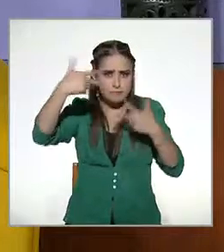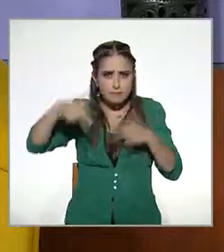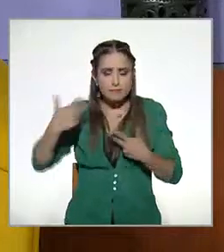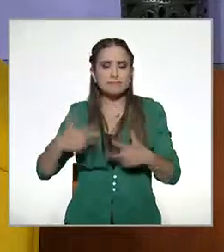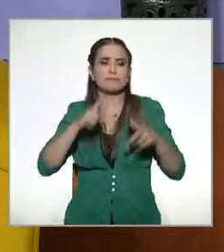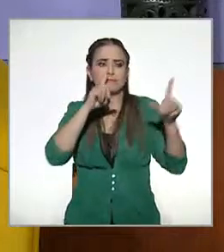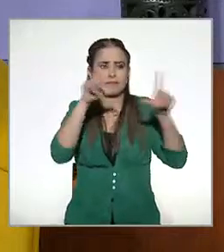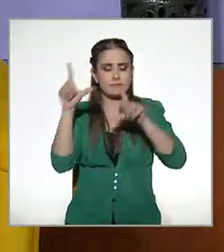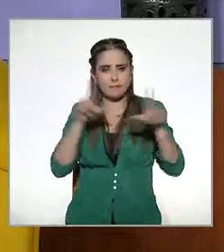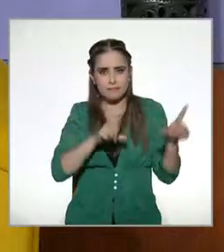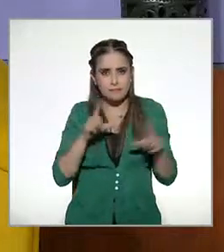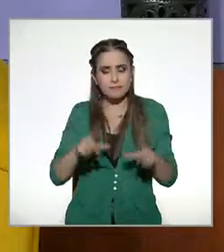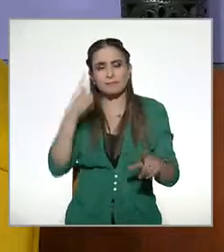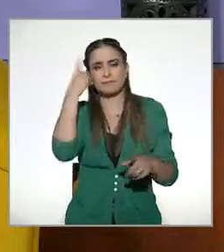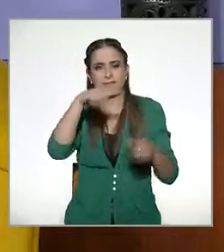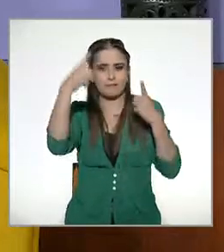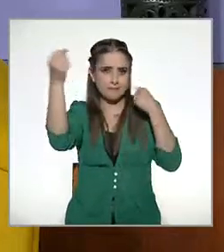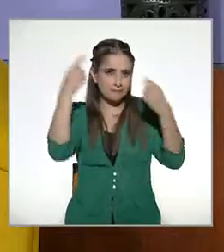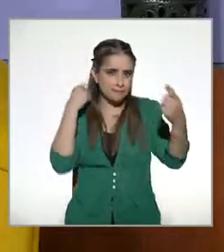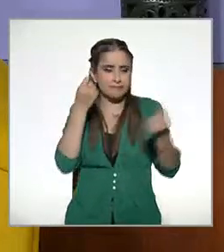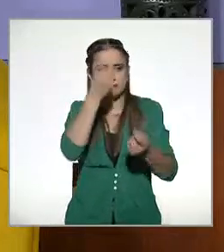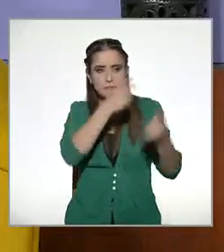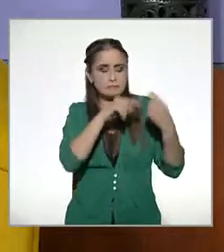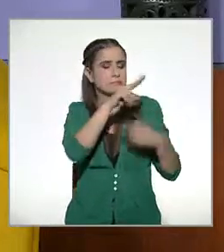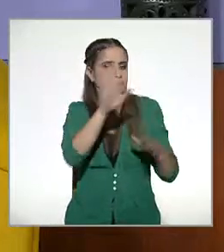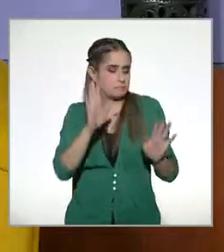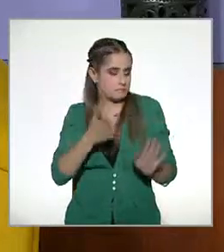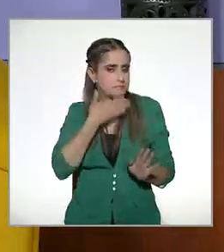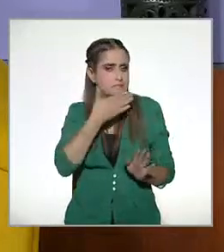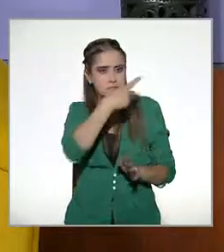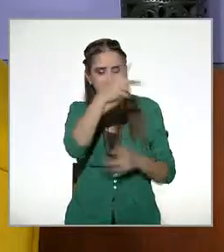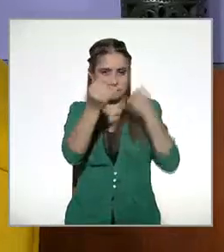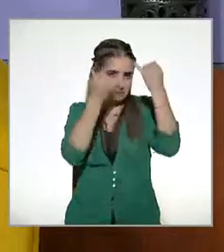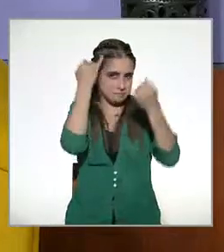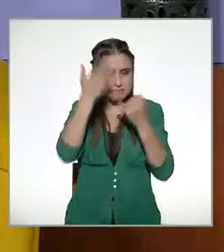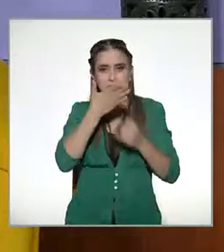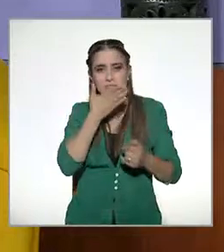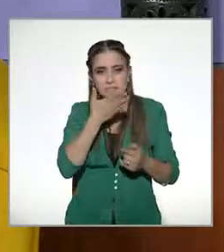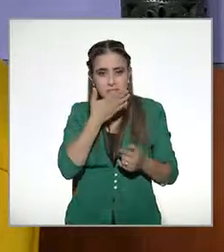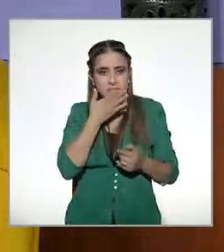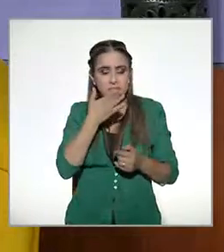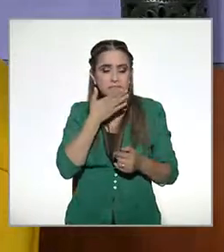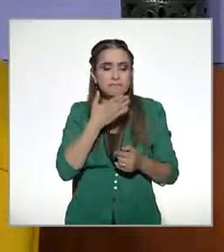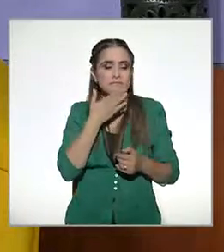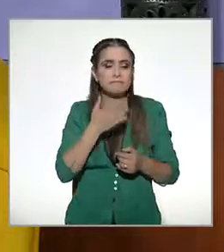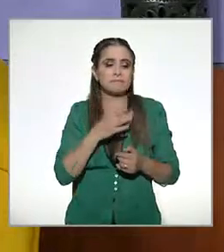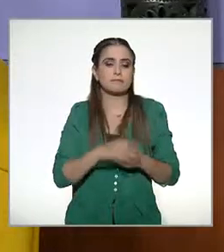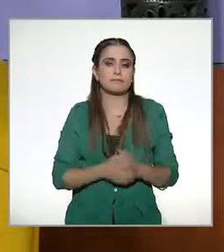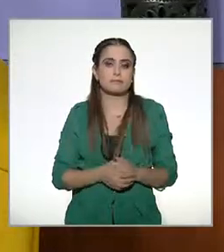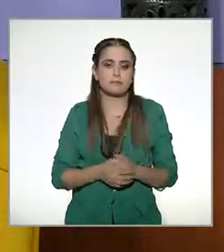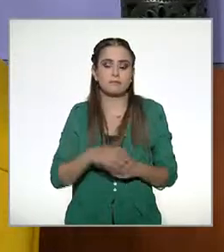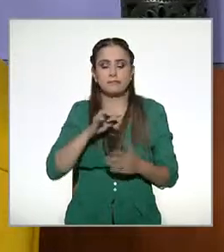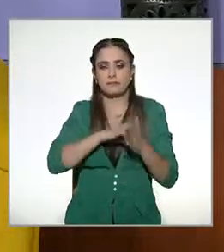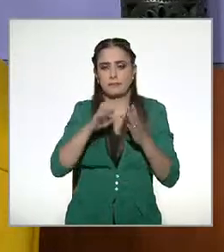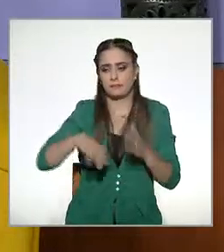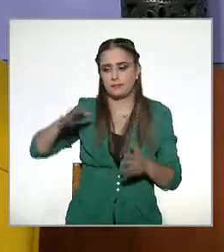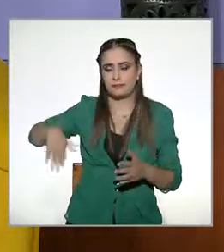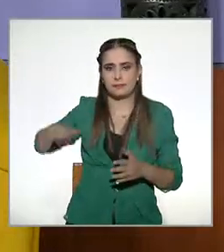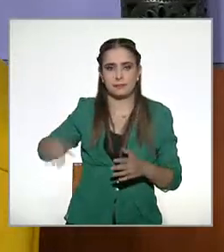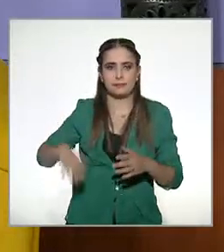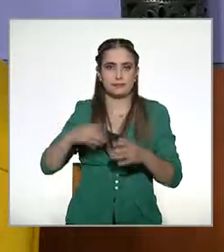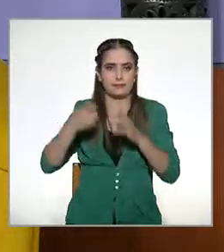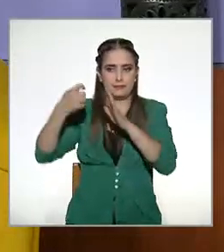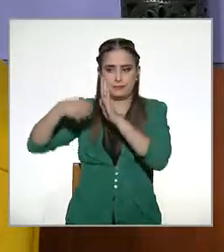del cierre algo del orden exacto y eso tiene que ver también un poco con lo que estamos hablando de la introversión o sea los ejemplos que nos daban ahorita de la